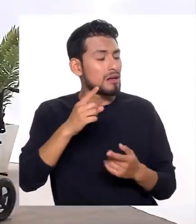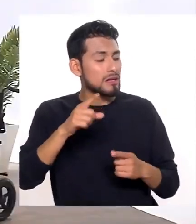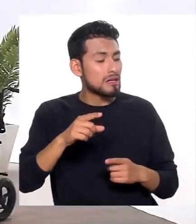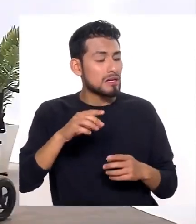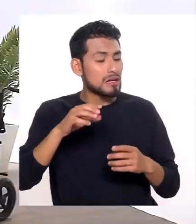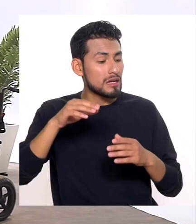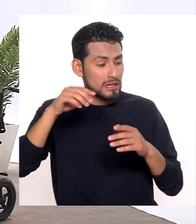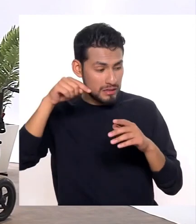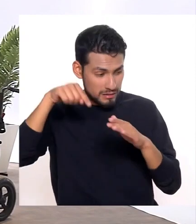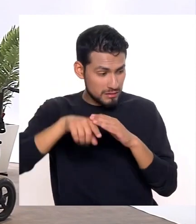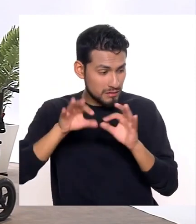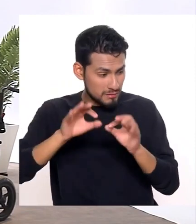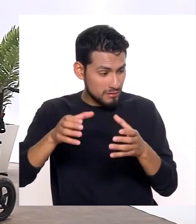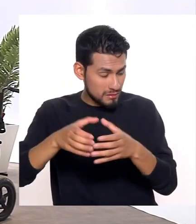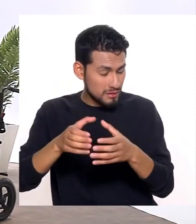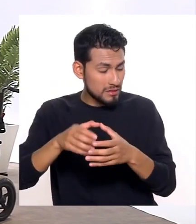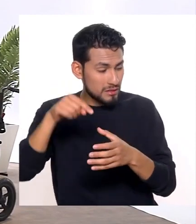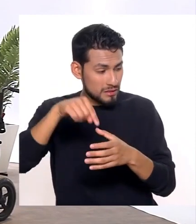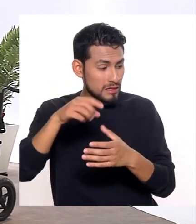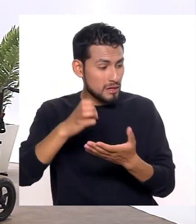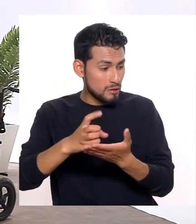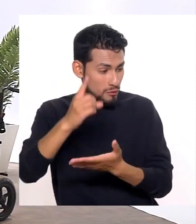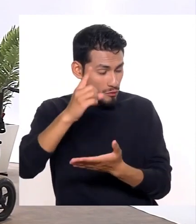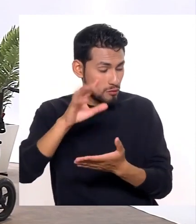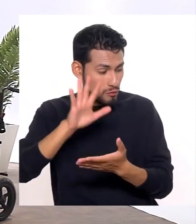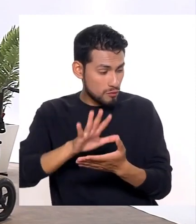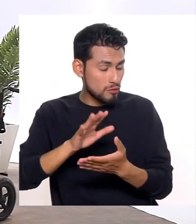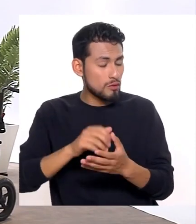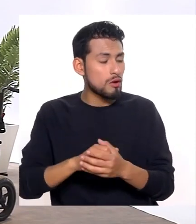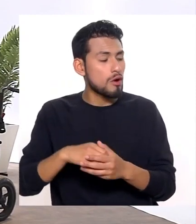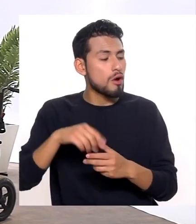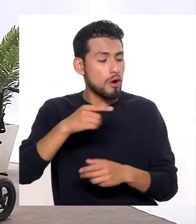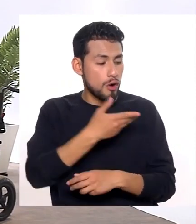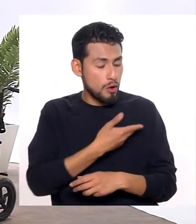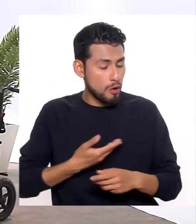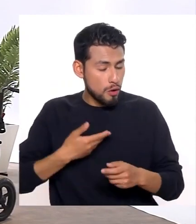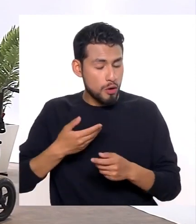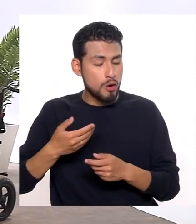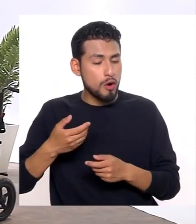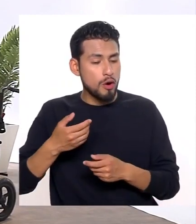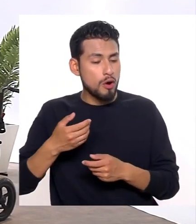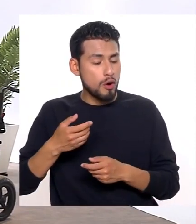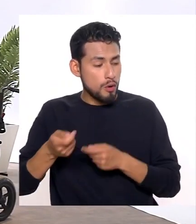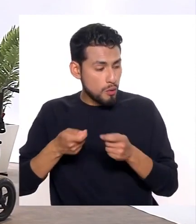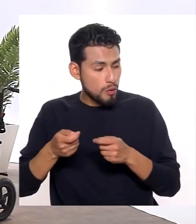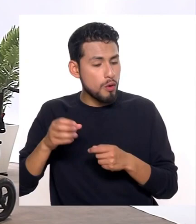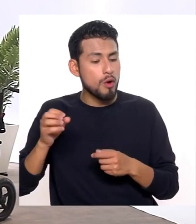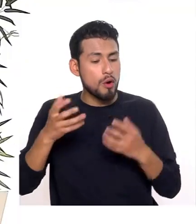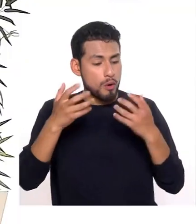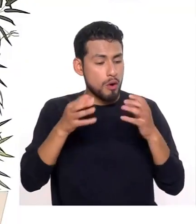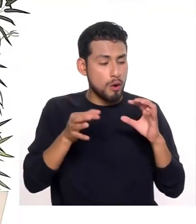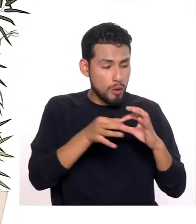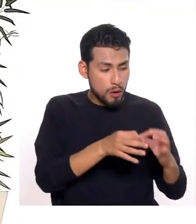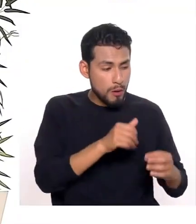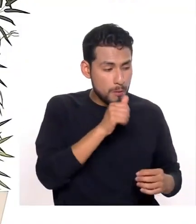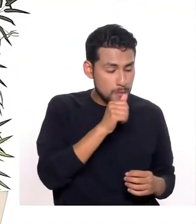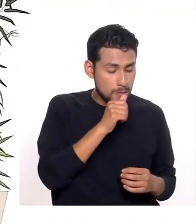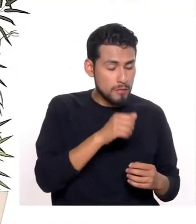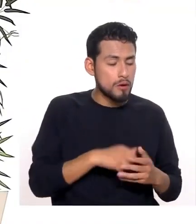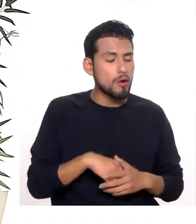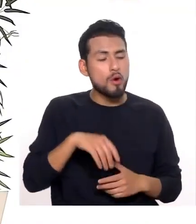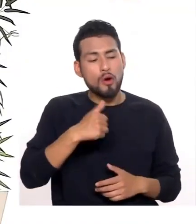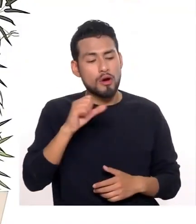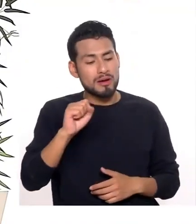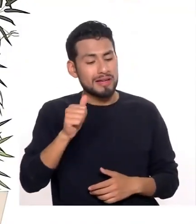tanto internos dentro de las instituciones educativas públicas, convenio privadas, y los